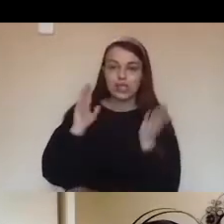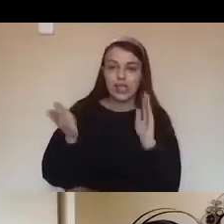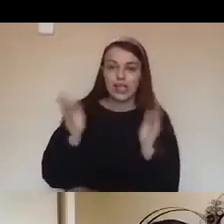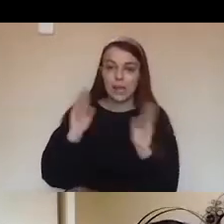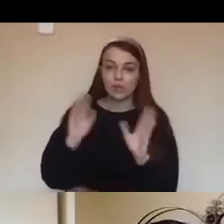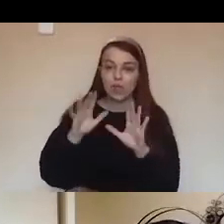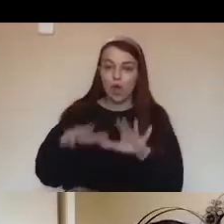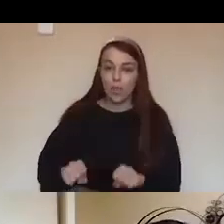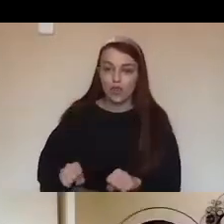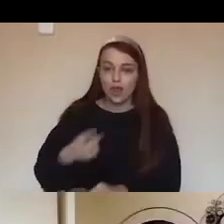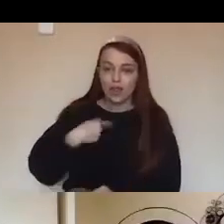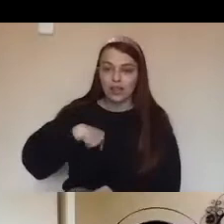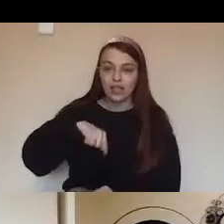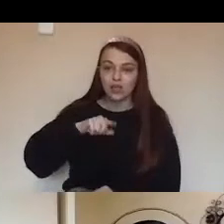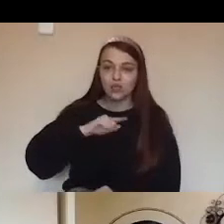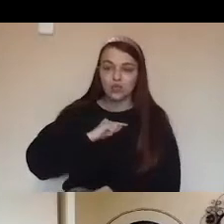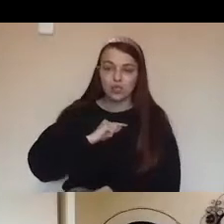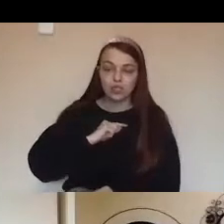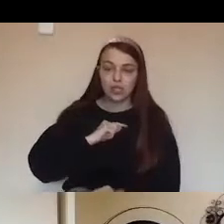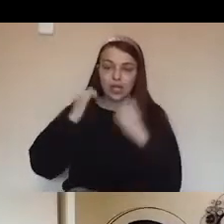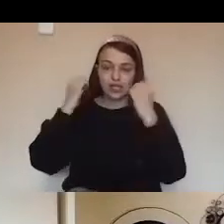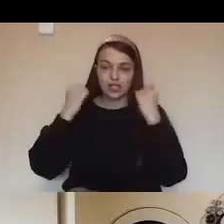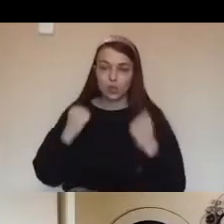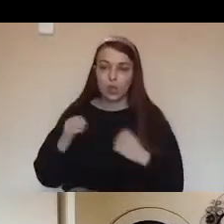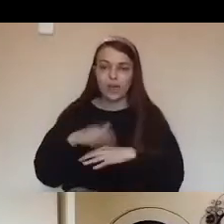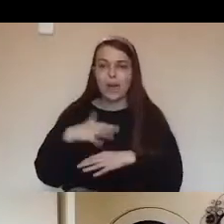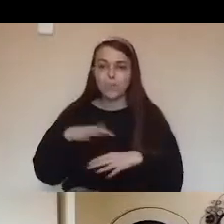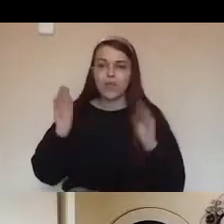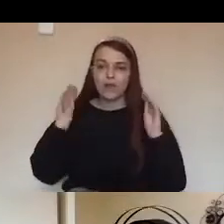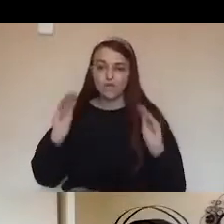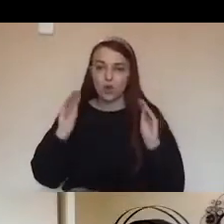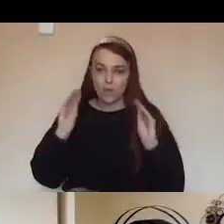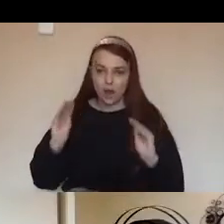institución para poder capacitarlos, para poder formarlos, guías,